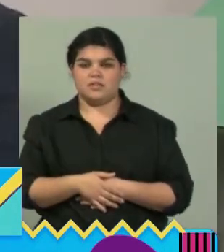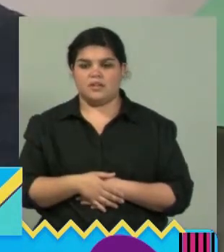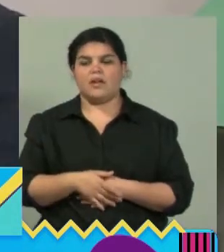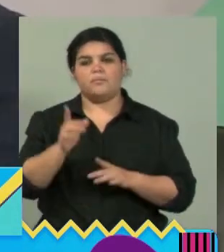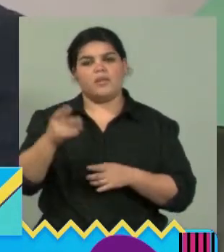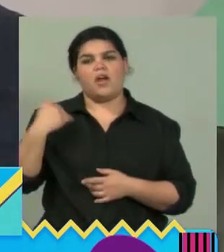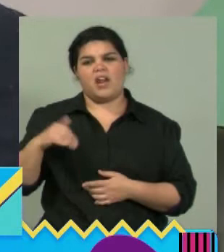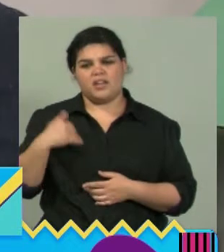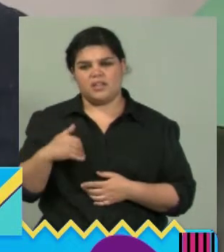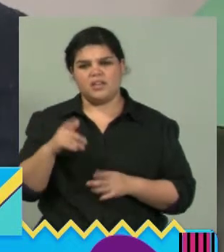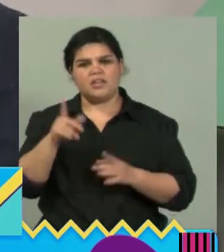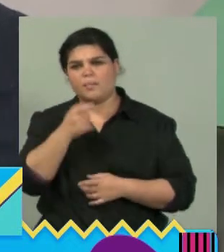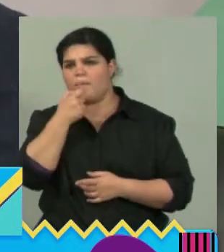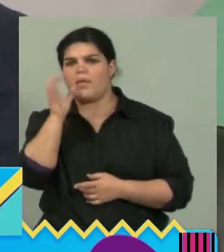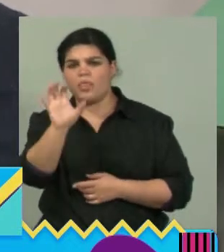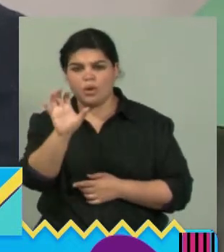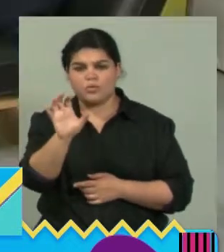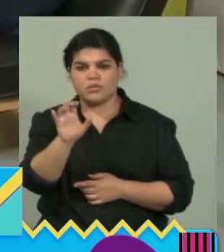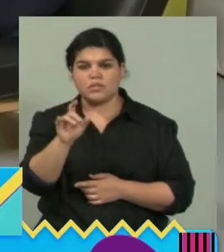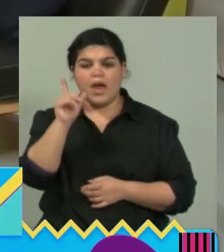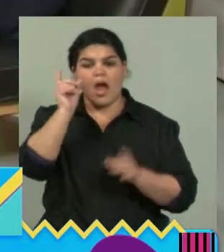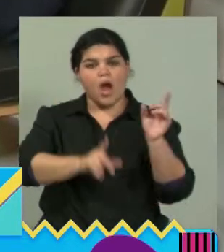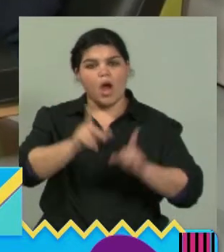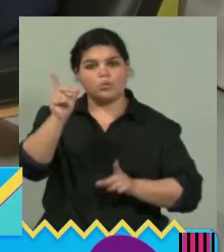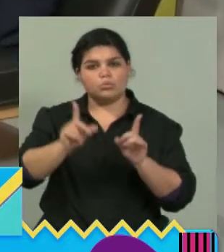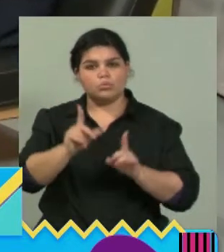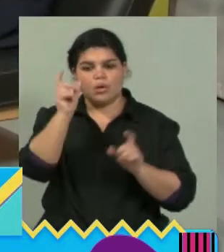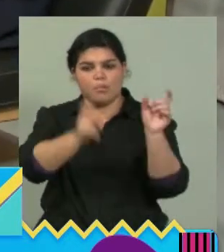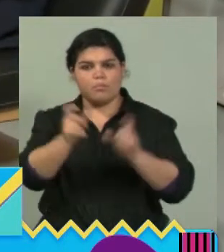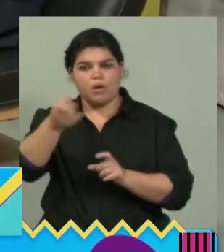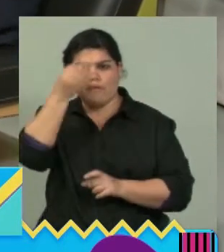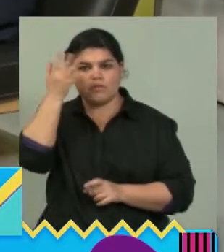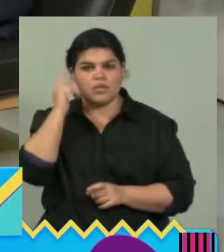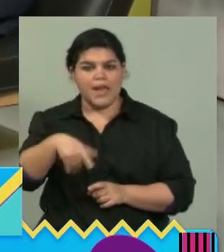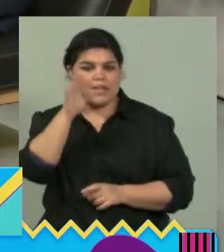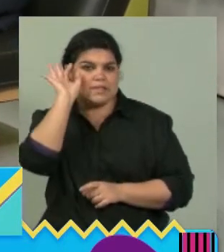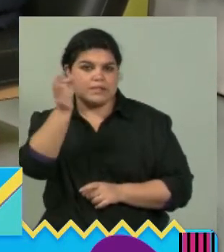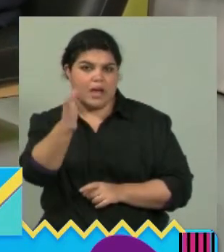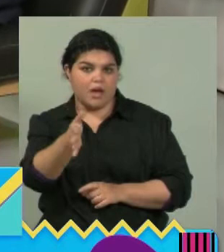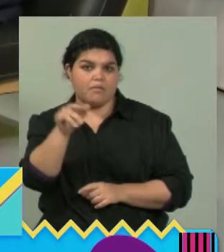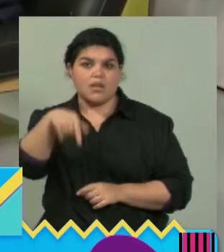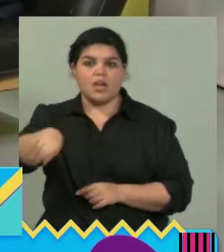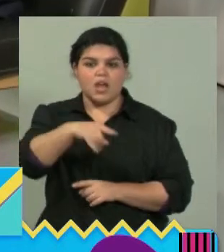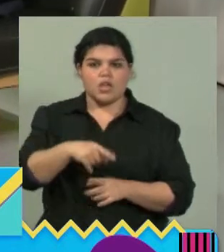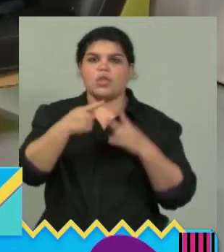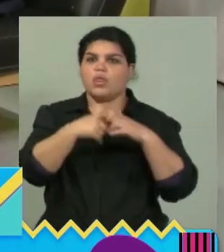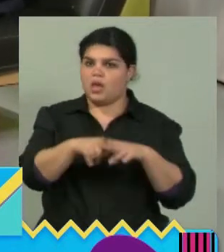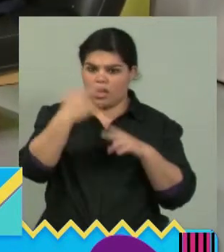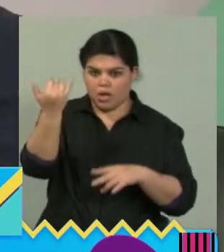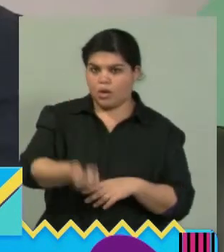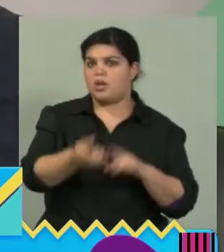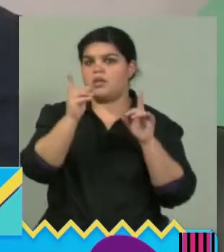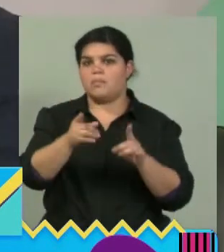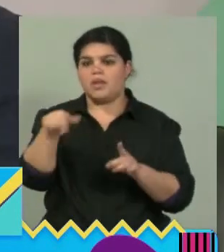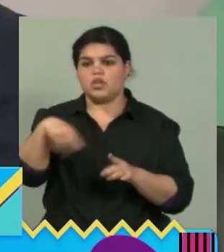Argentina y sobre todo en Mendoza tenemos profesionales capacitados, tenemos técnicos especializados. Creo que hay muy